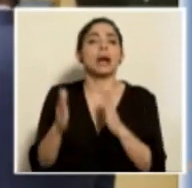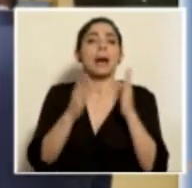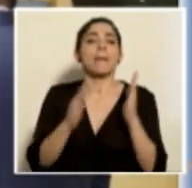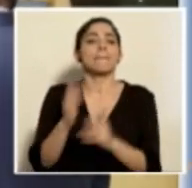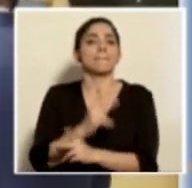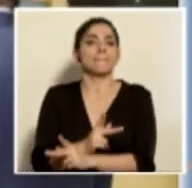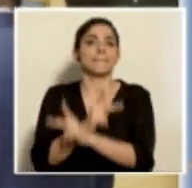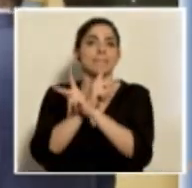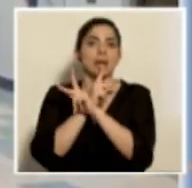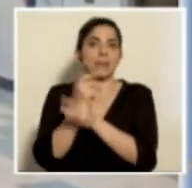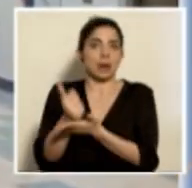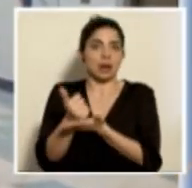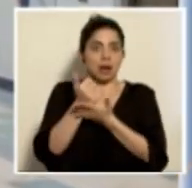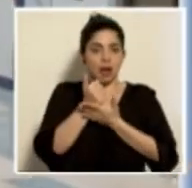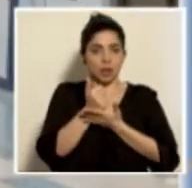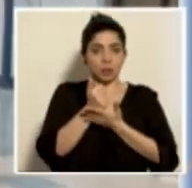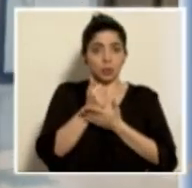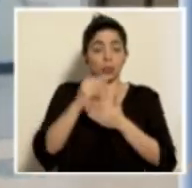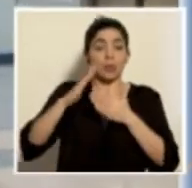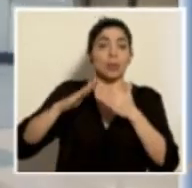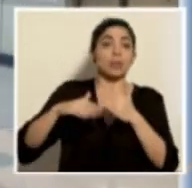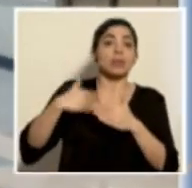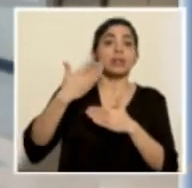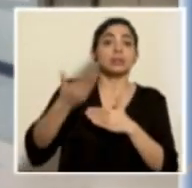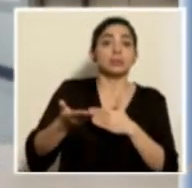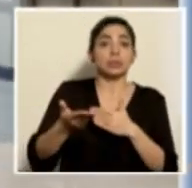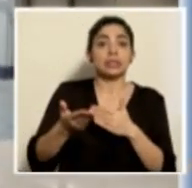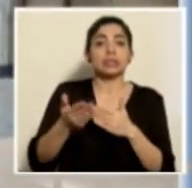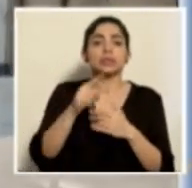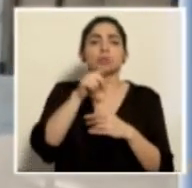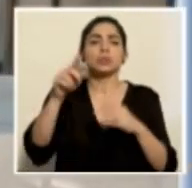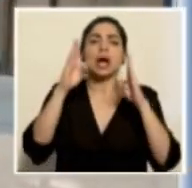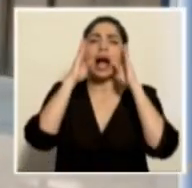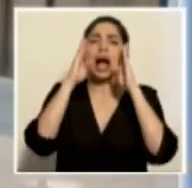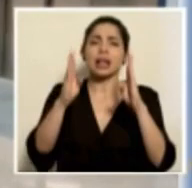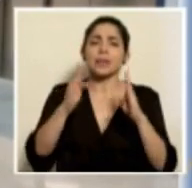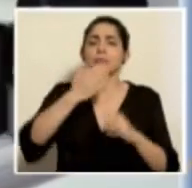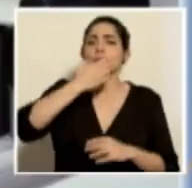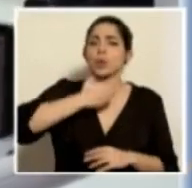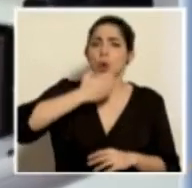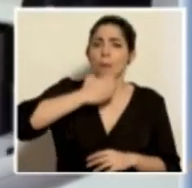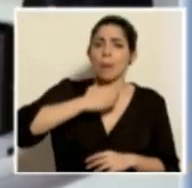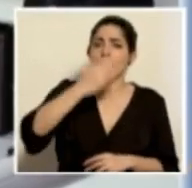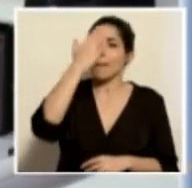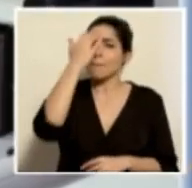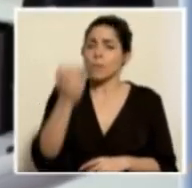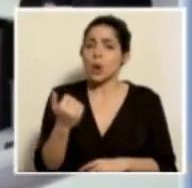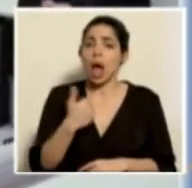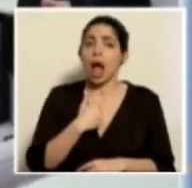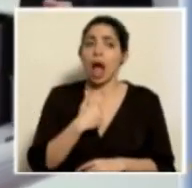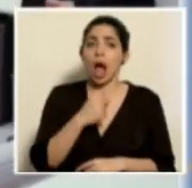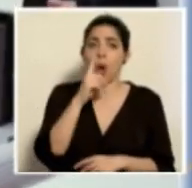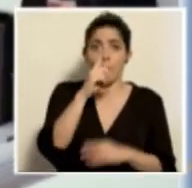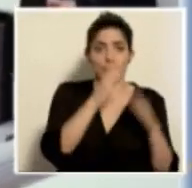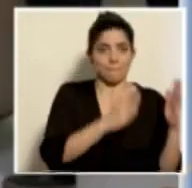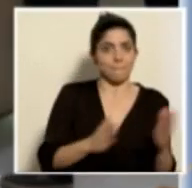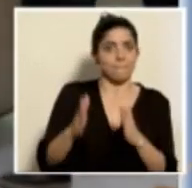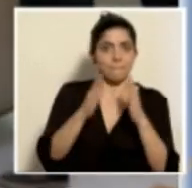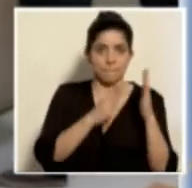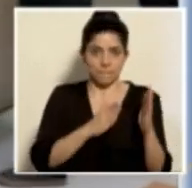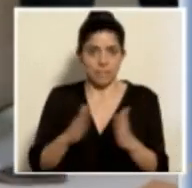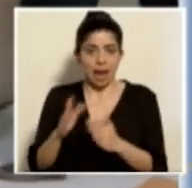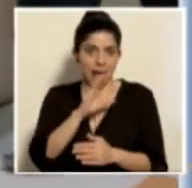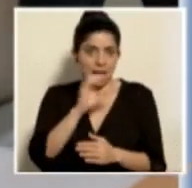nos guíe en esto, y luego le presten atención a don Román, porque hay un plan detallado de